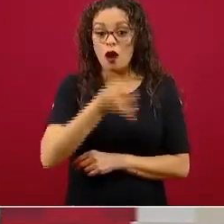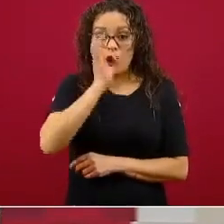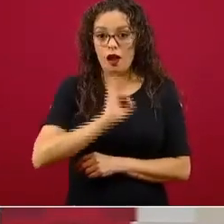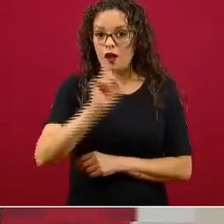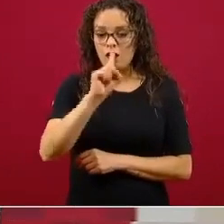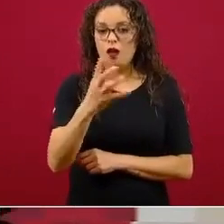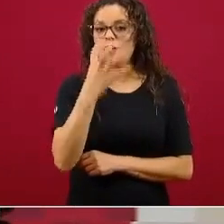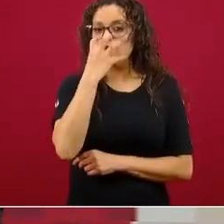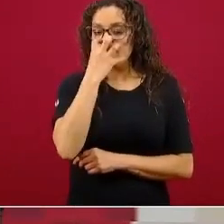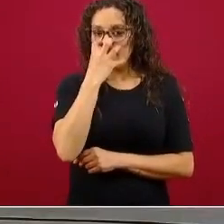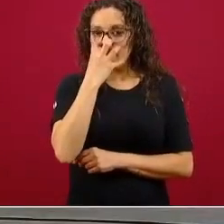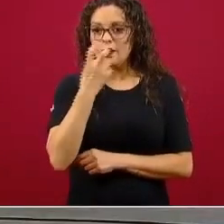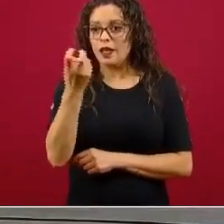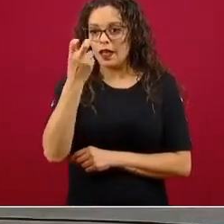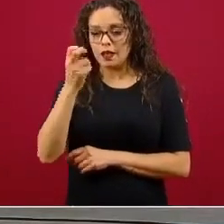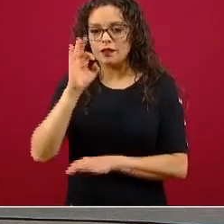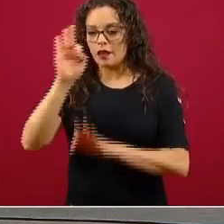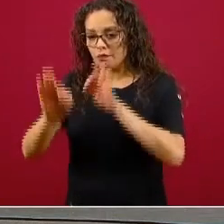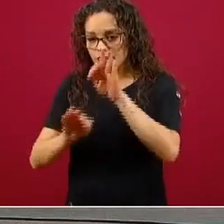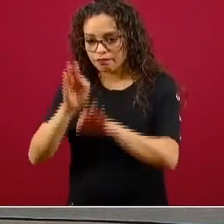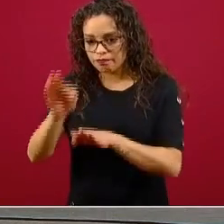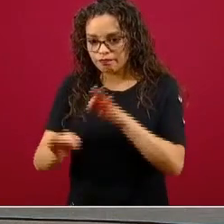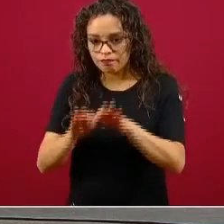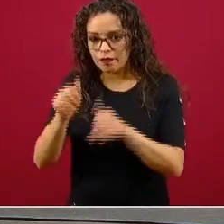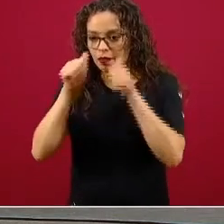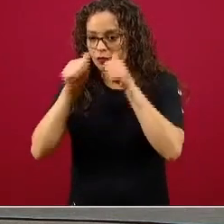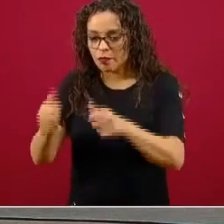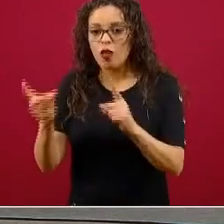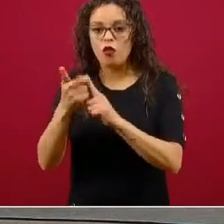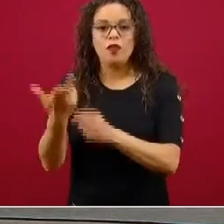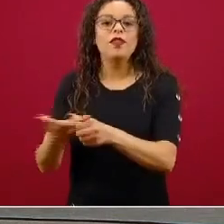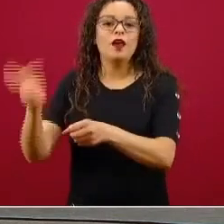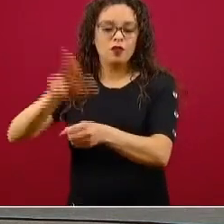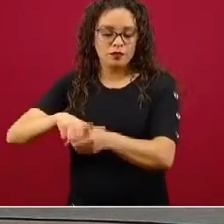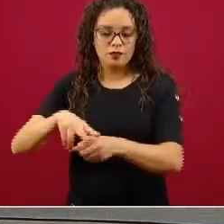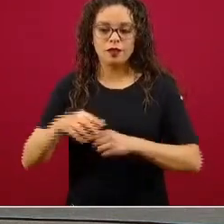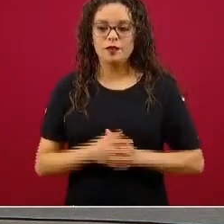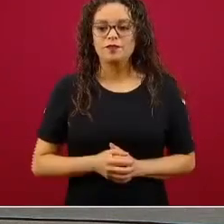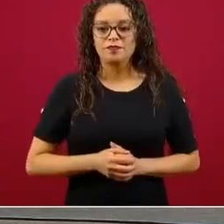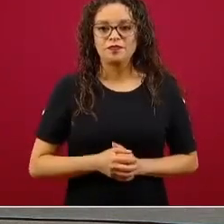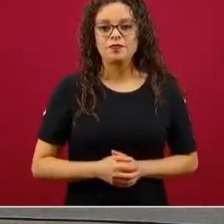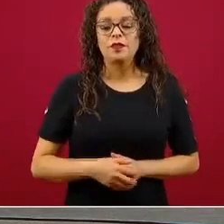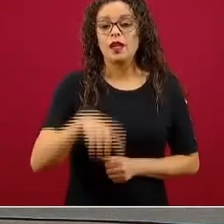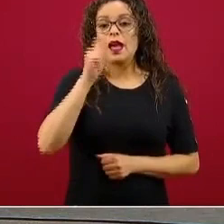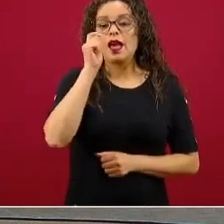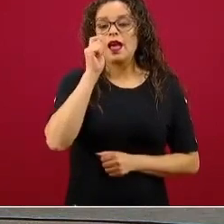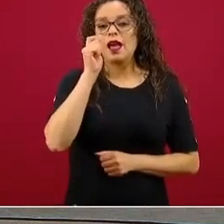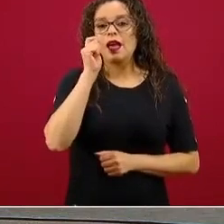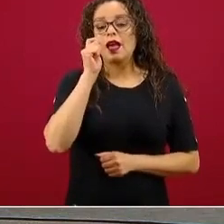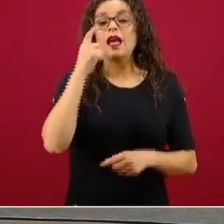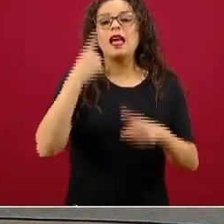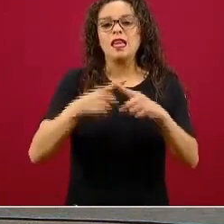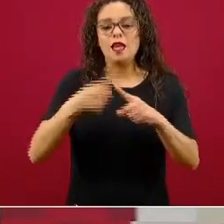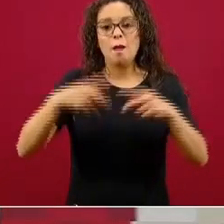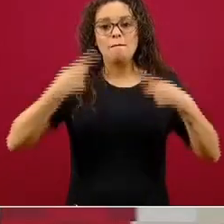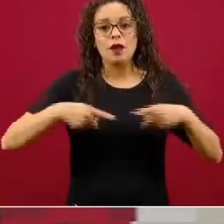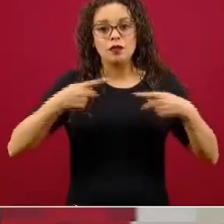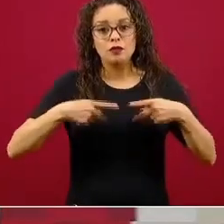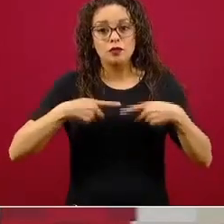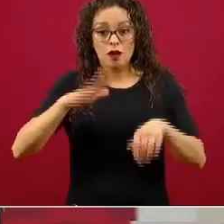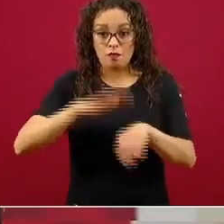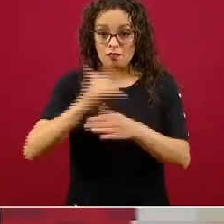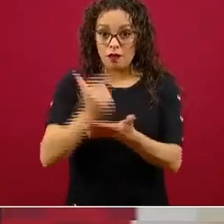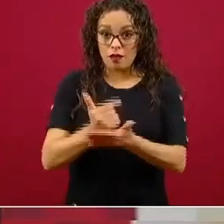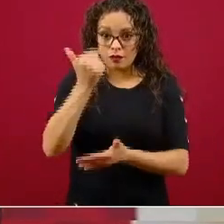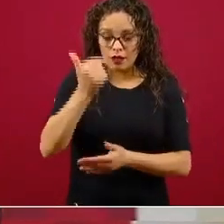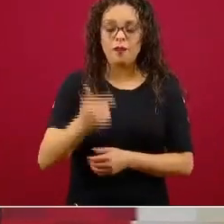mayor probabilidad de tener COVID grave? Las personas que tienen más de 60 años o enfermedades crónicas como diabetes,